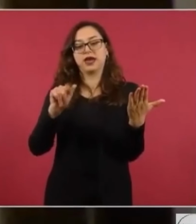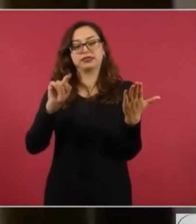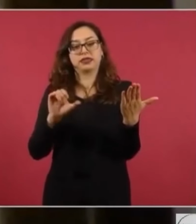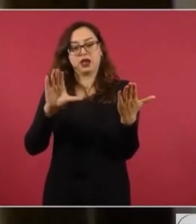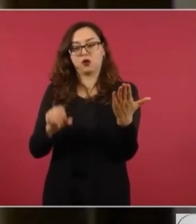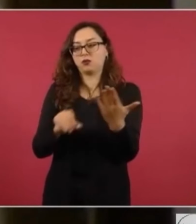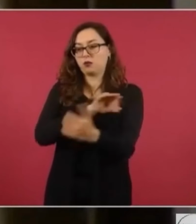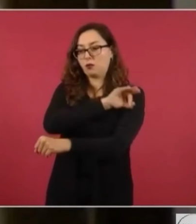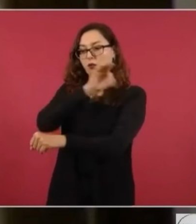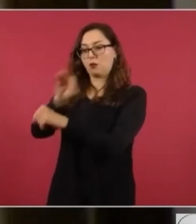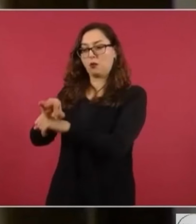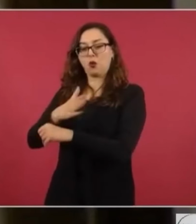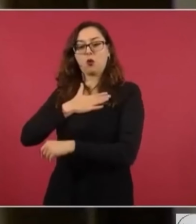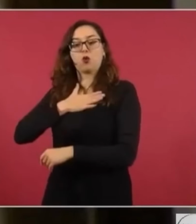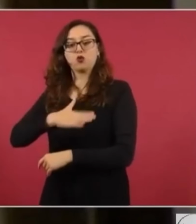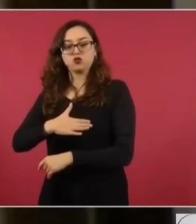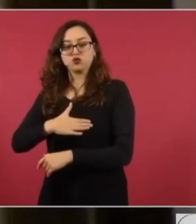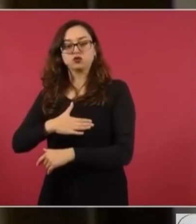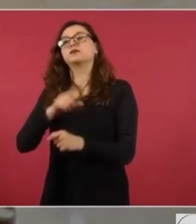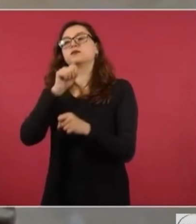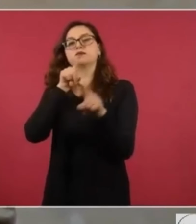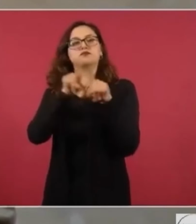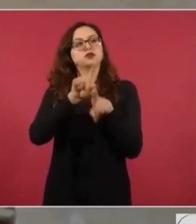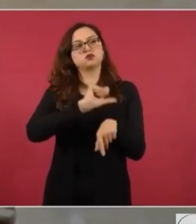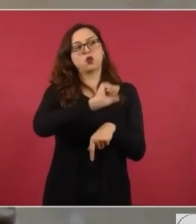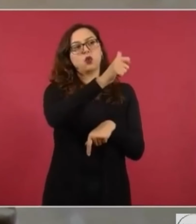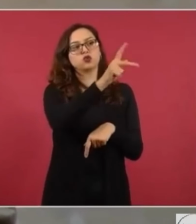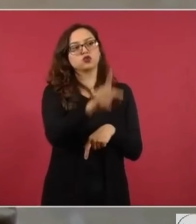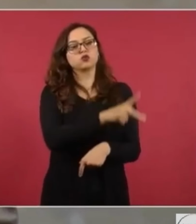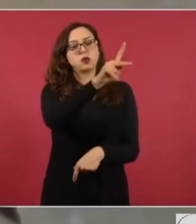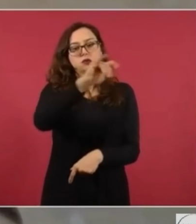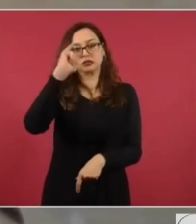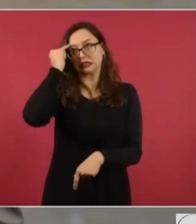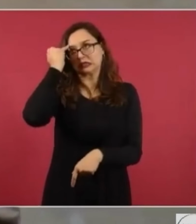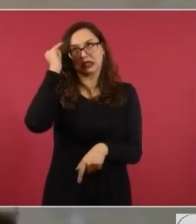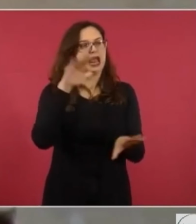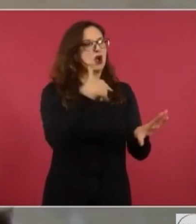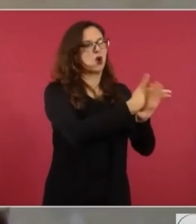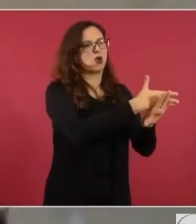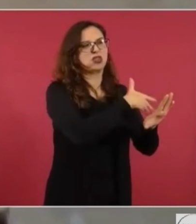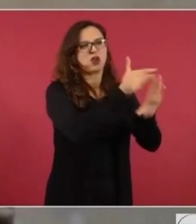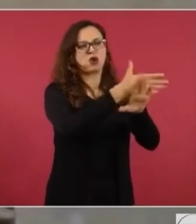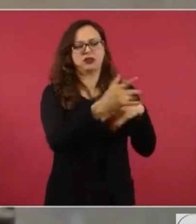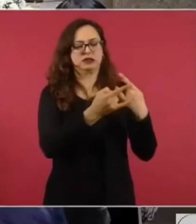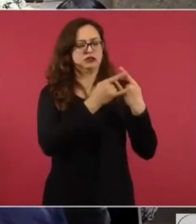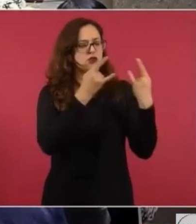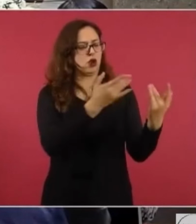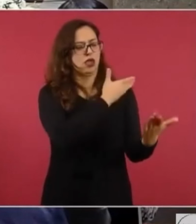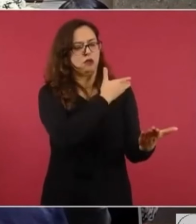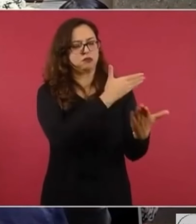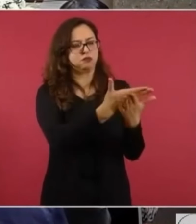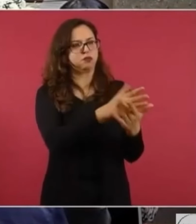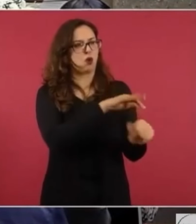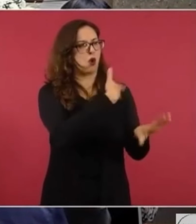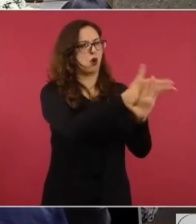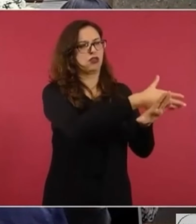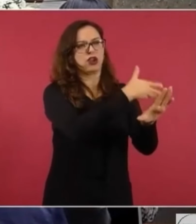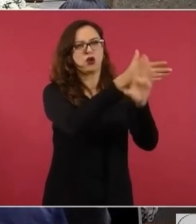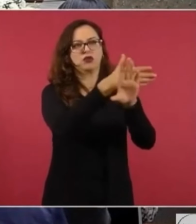frente a otros pueblos también oprimidos históricamente. Basta citar el